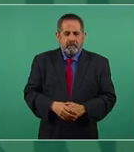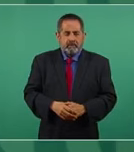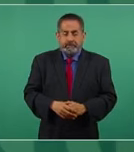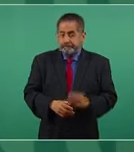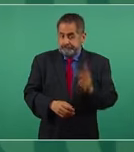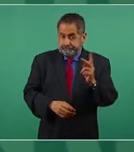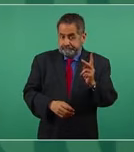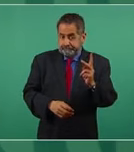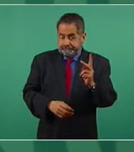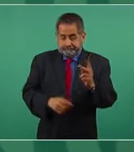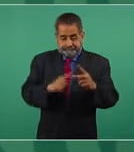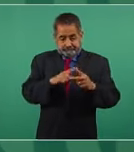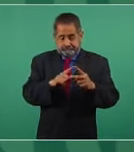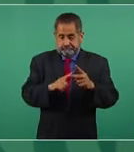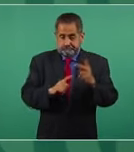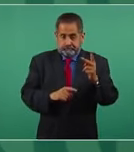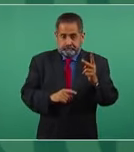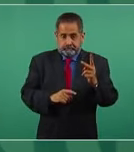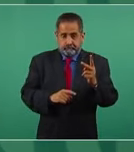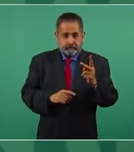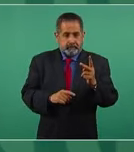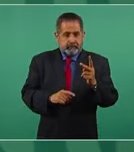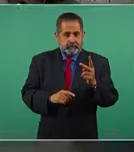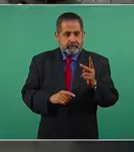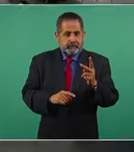Dos, eso fue